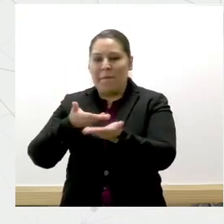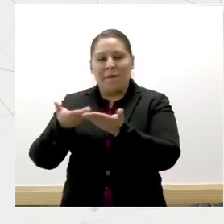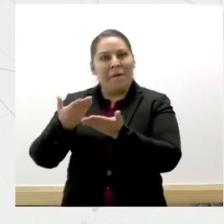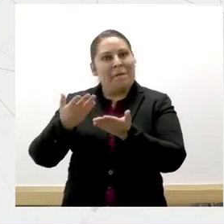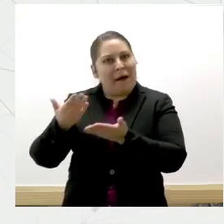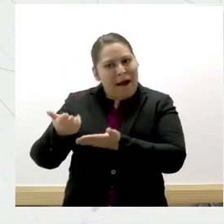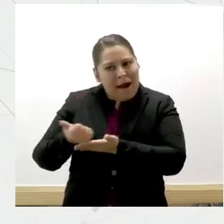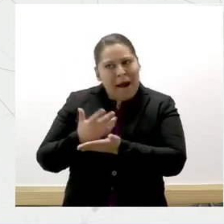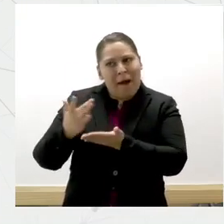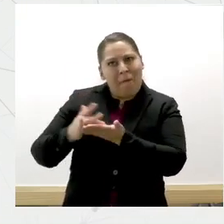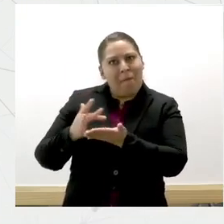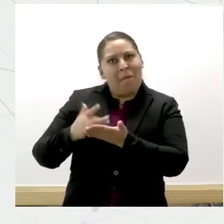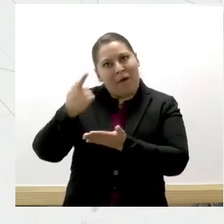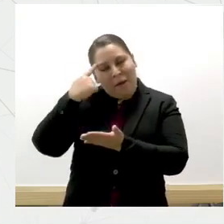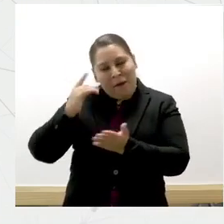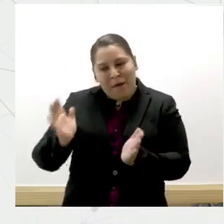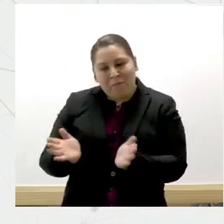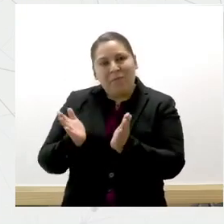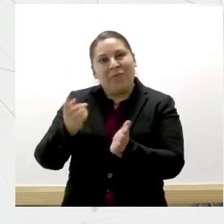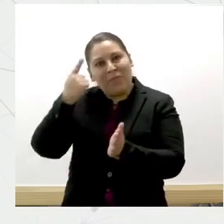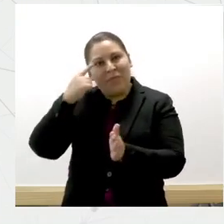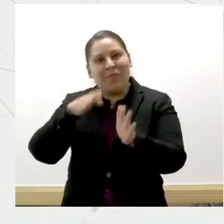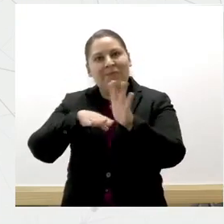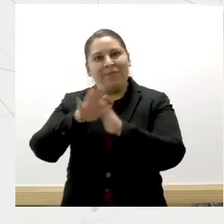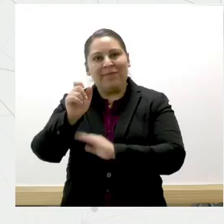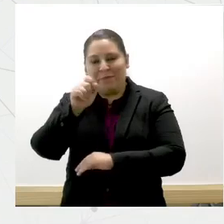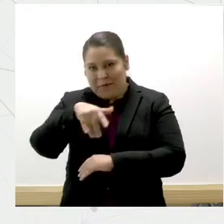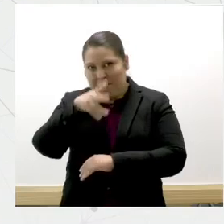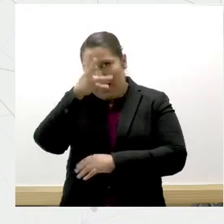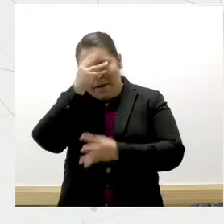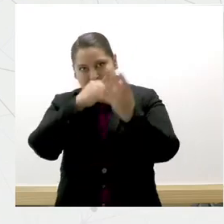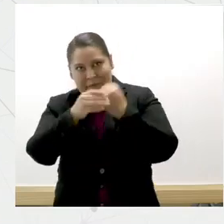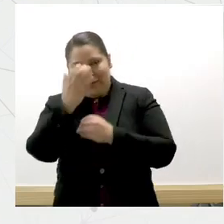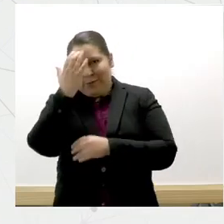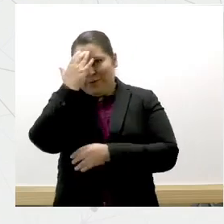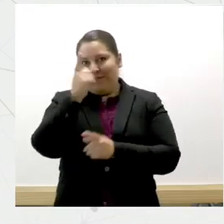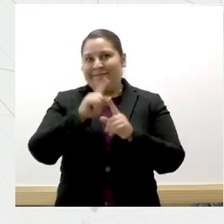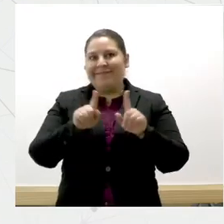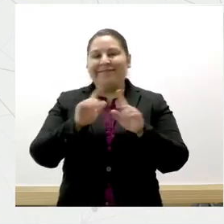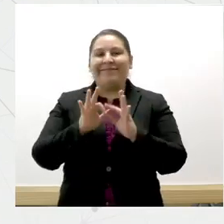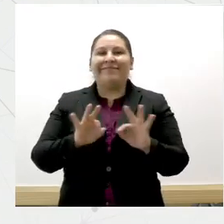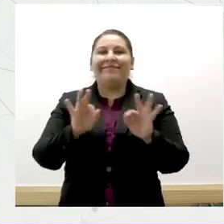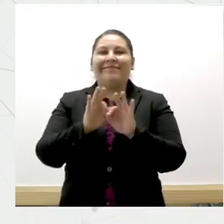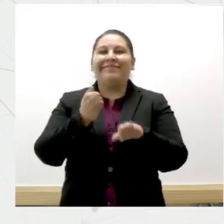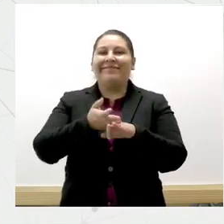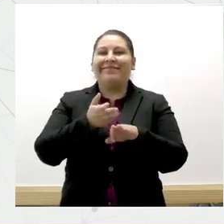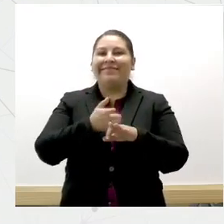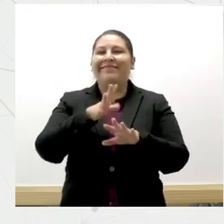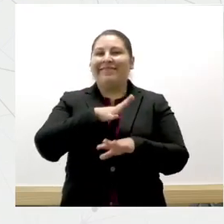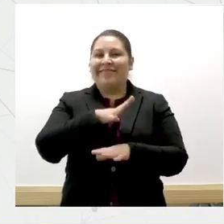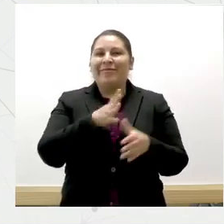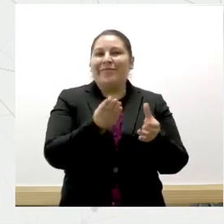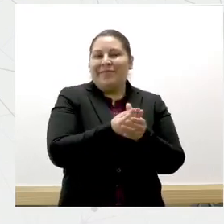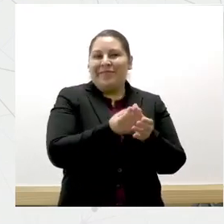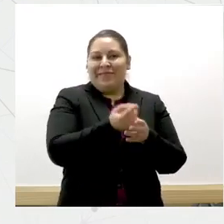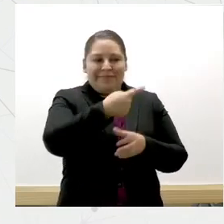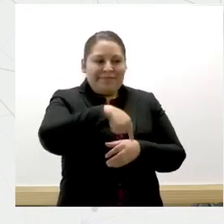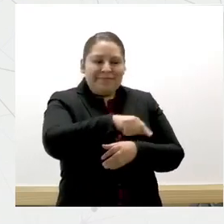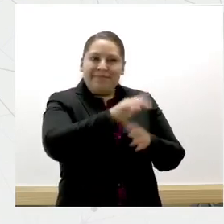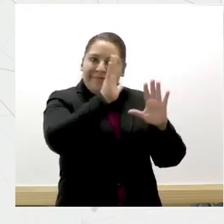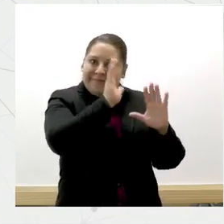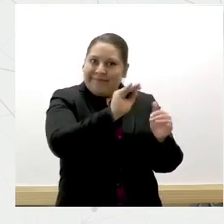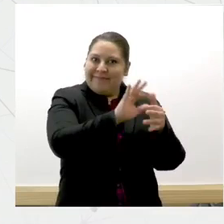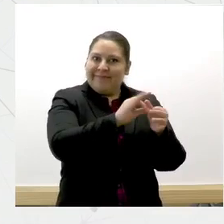pero también en el refuerzo de nuestras capacidades y en el liderazgo. Por ejemplo, acabamos de dar ahora unas sesiones de formación para fortalecer las